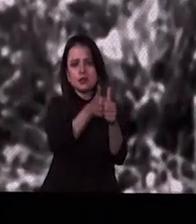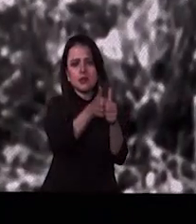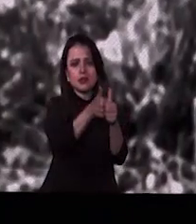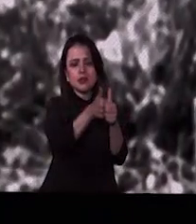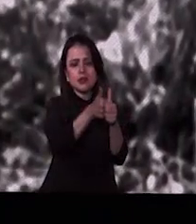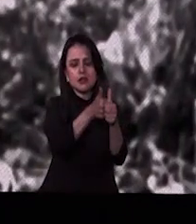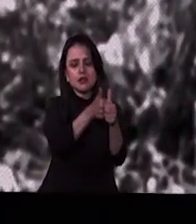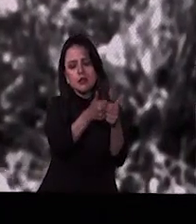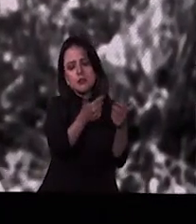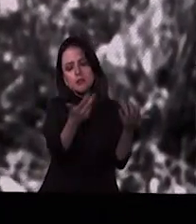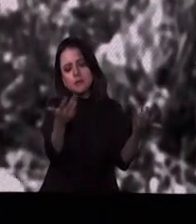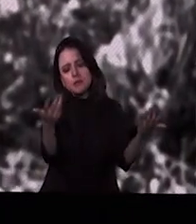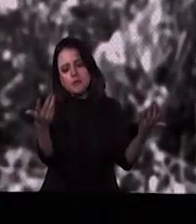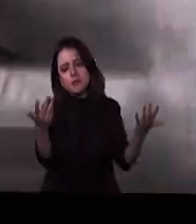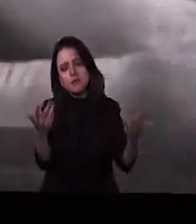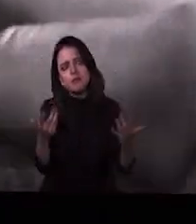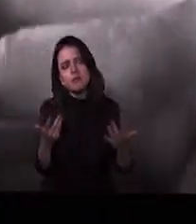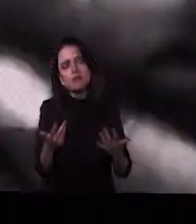que